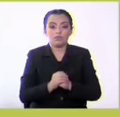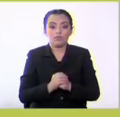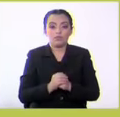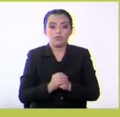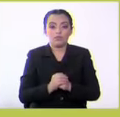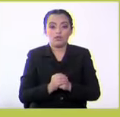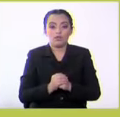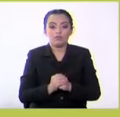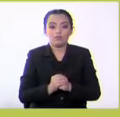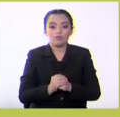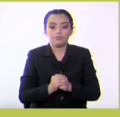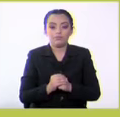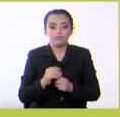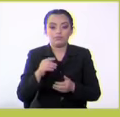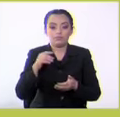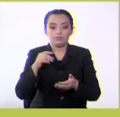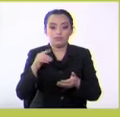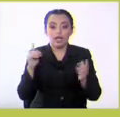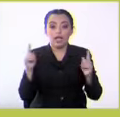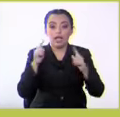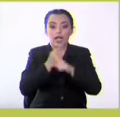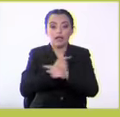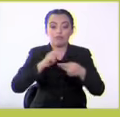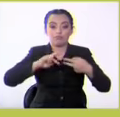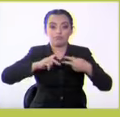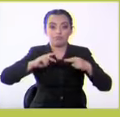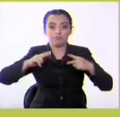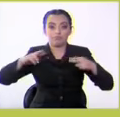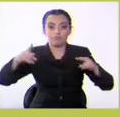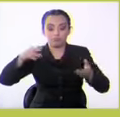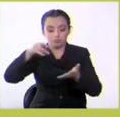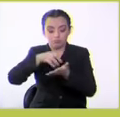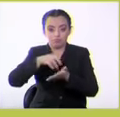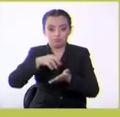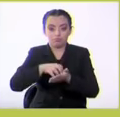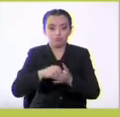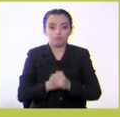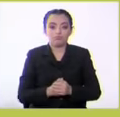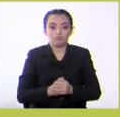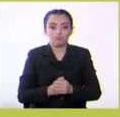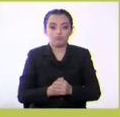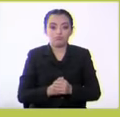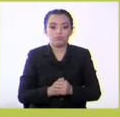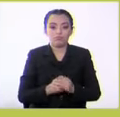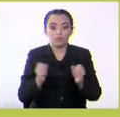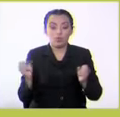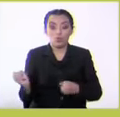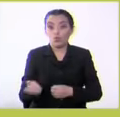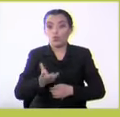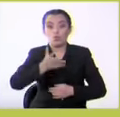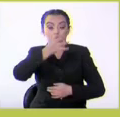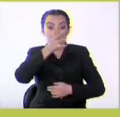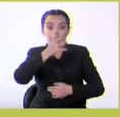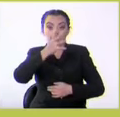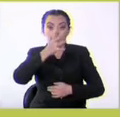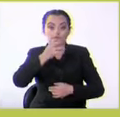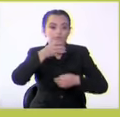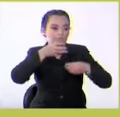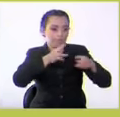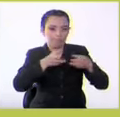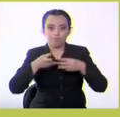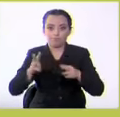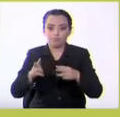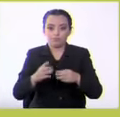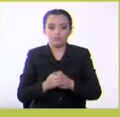población, cambios genéticos en una población, aparición de nuevas especies